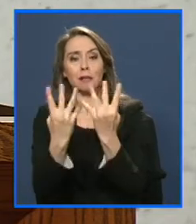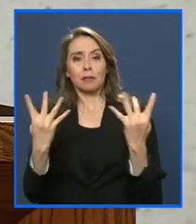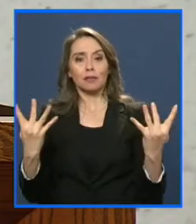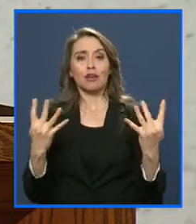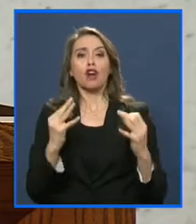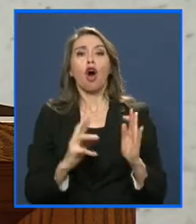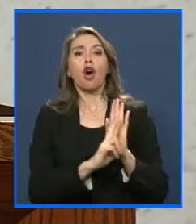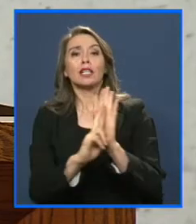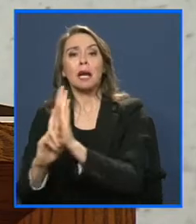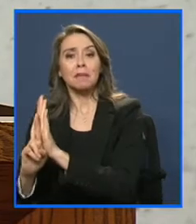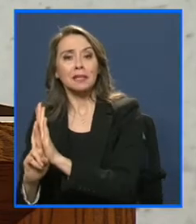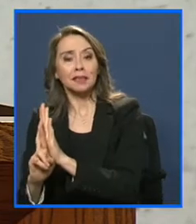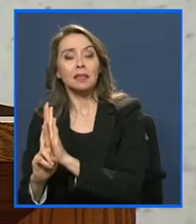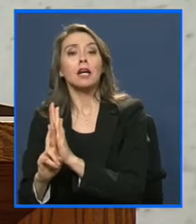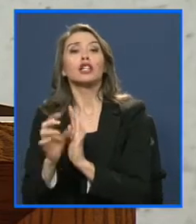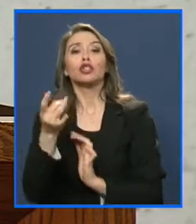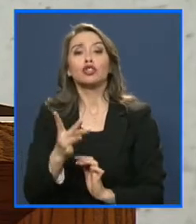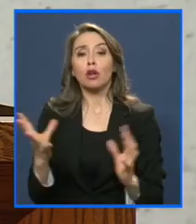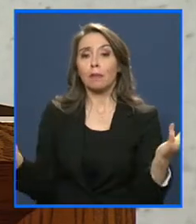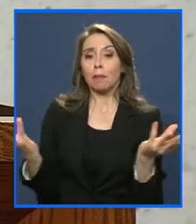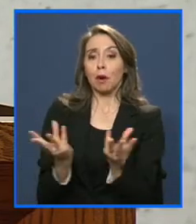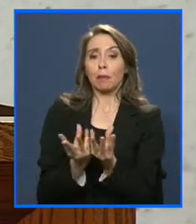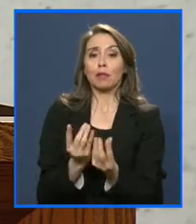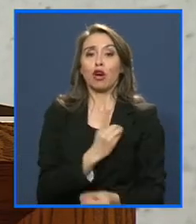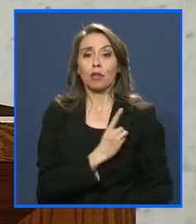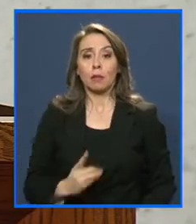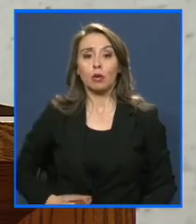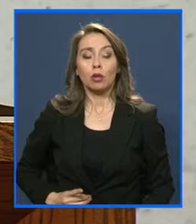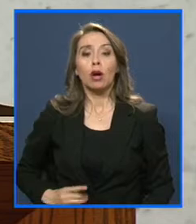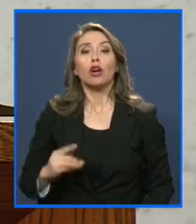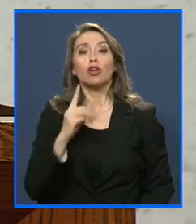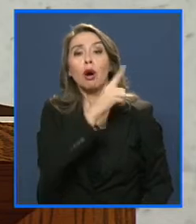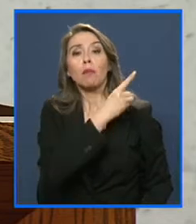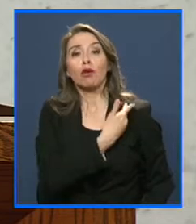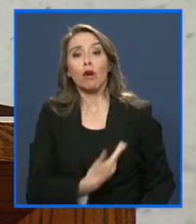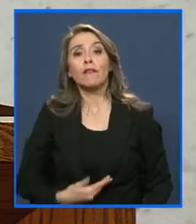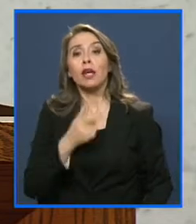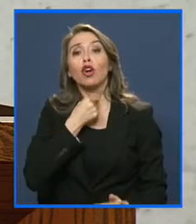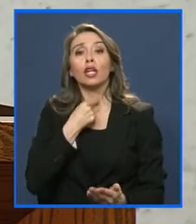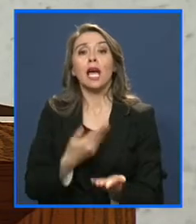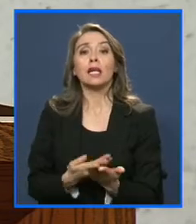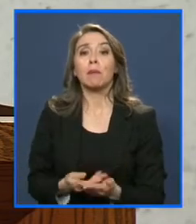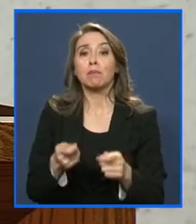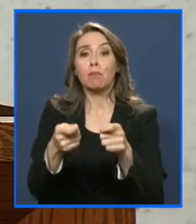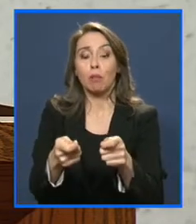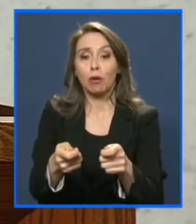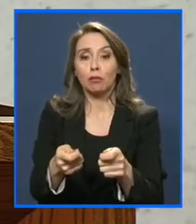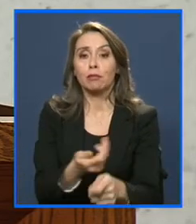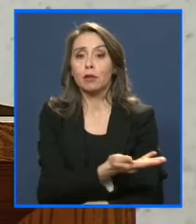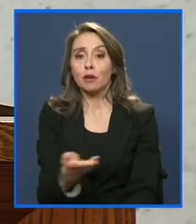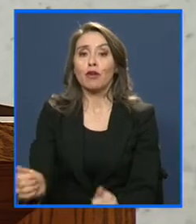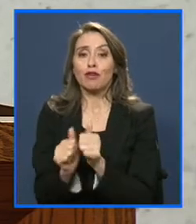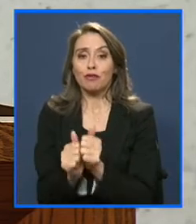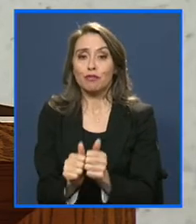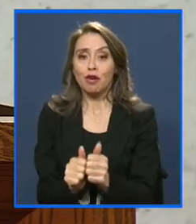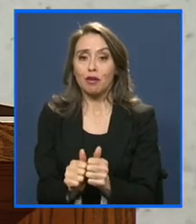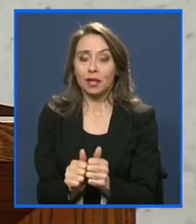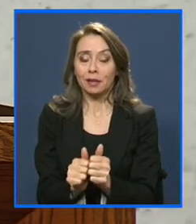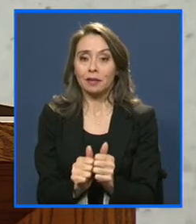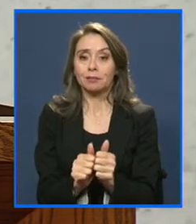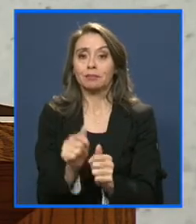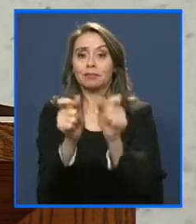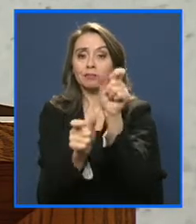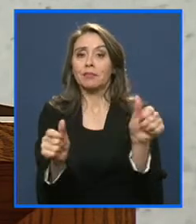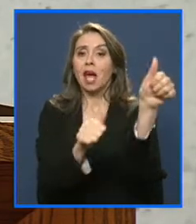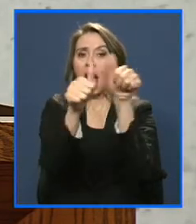solo por disminuir parlamentarios como propone el ejecutivo estimados colegas distinguidas